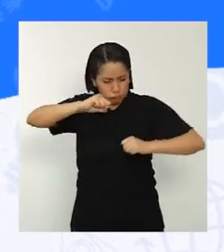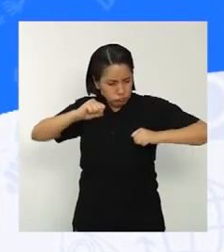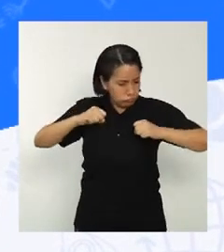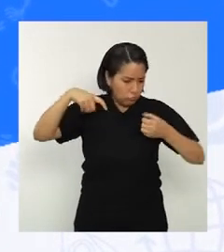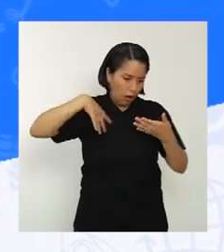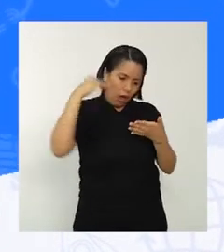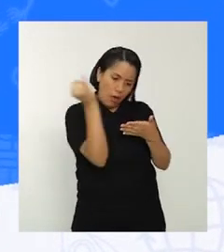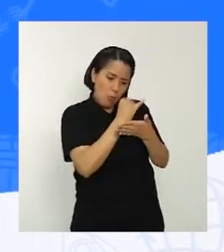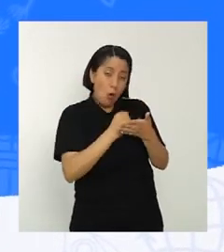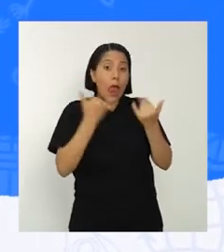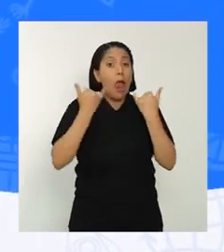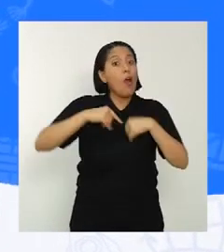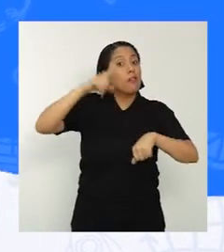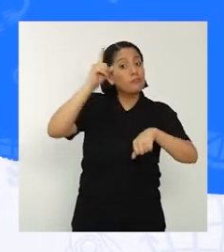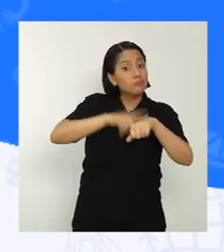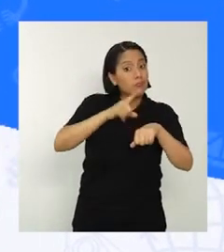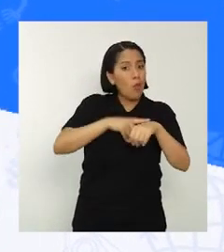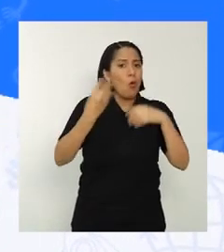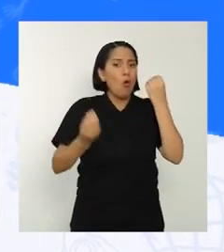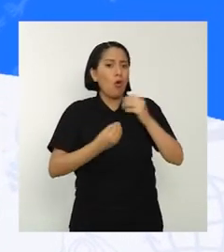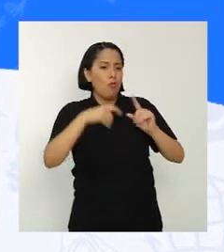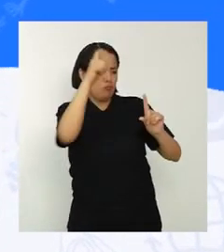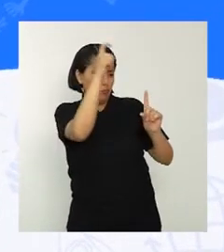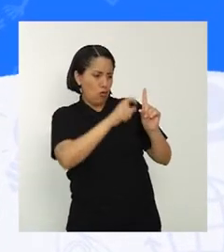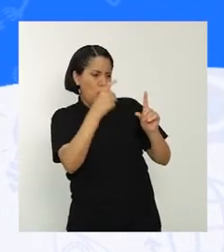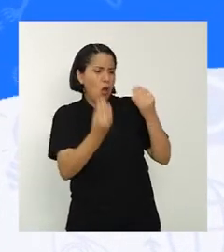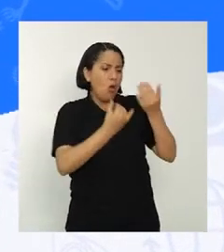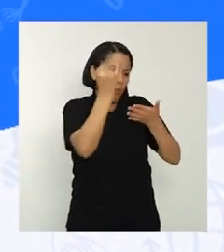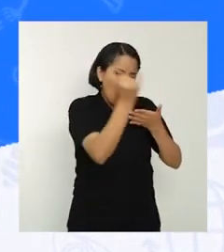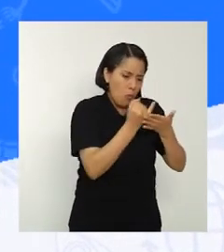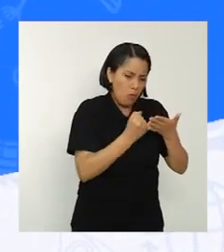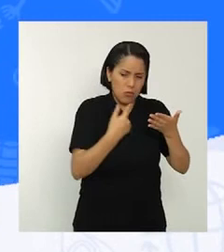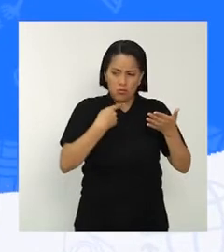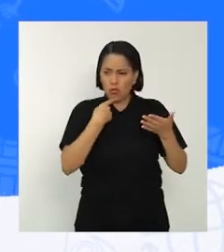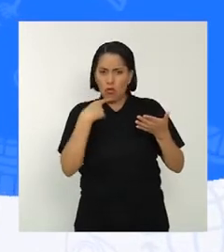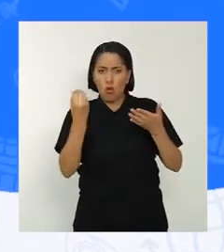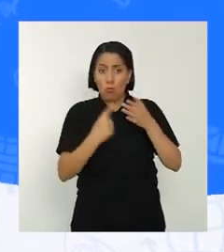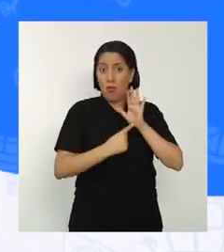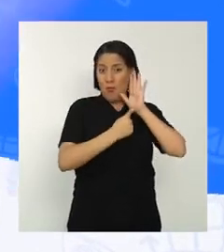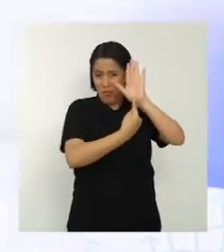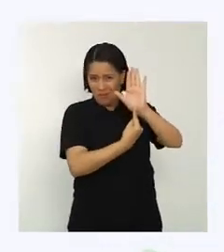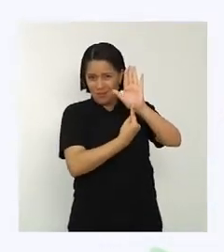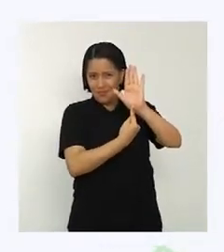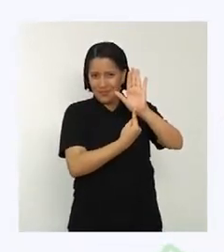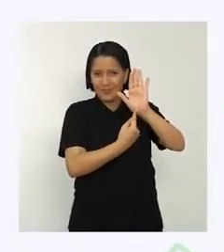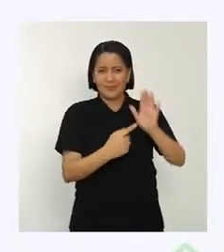movimiento, es hora de dibujar al personaje por encima del monigote, como en este ejemplo.